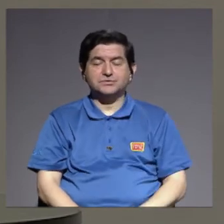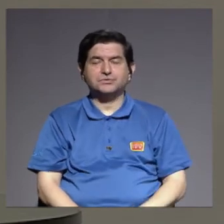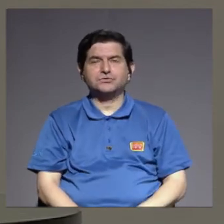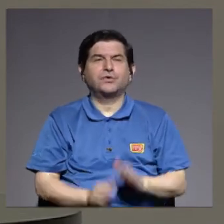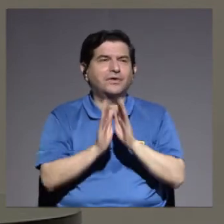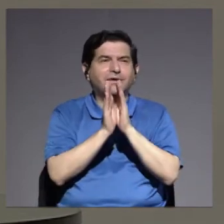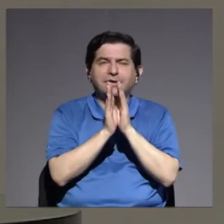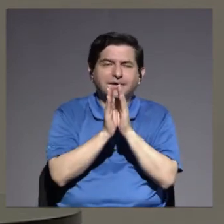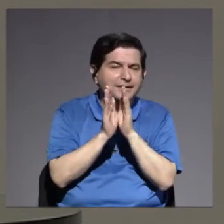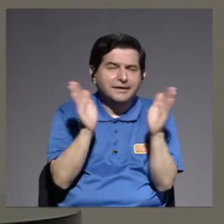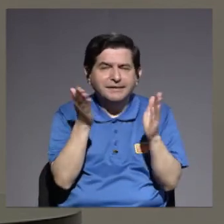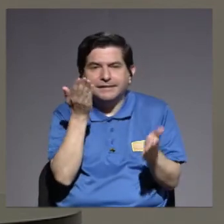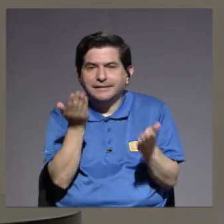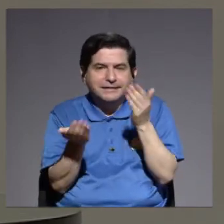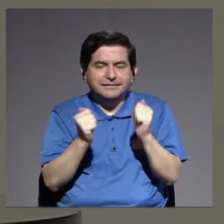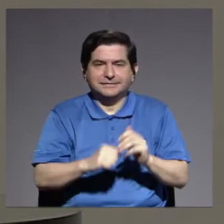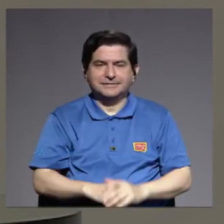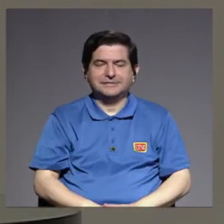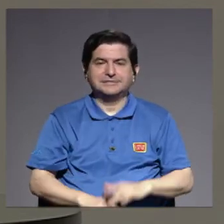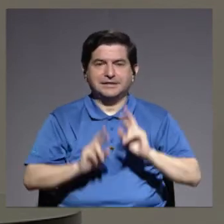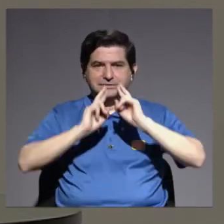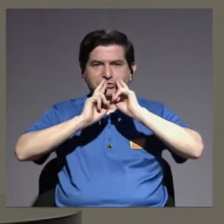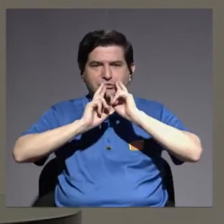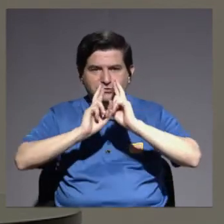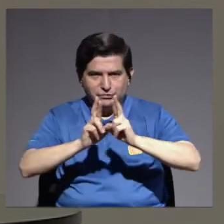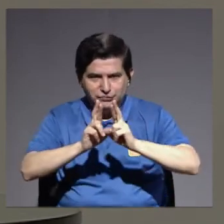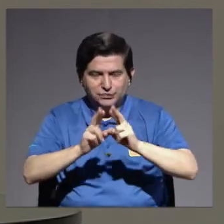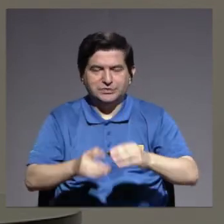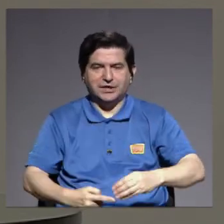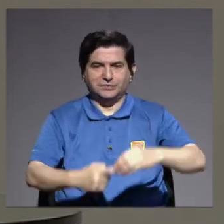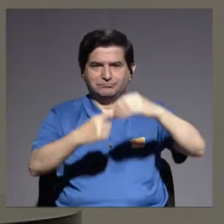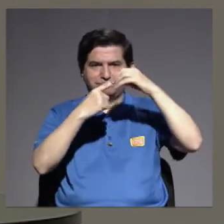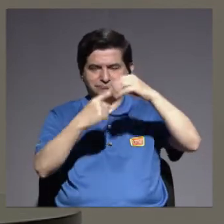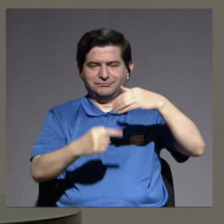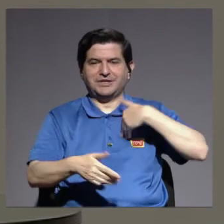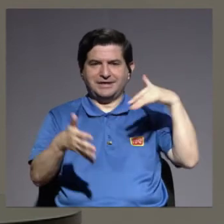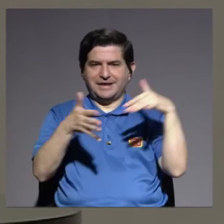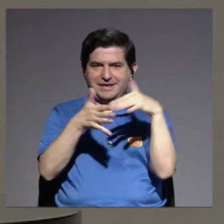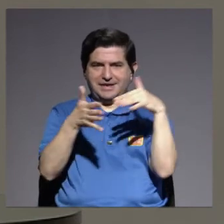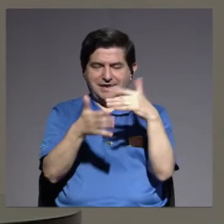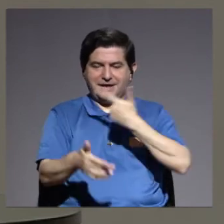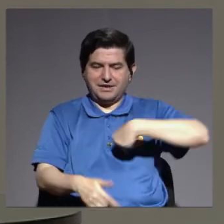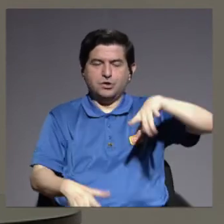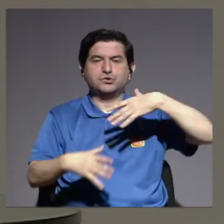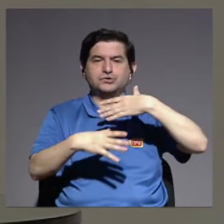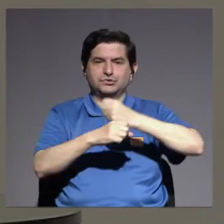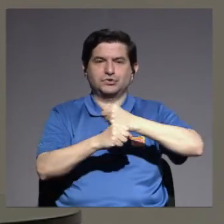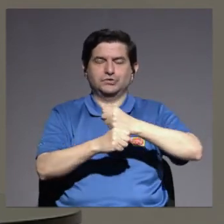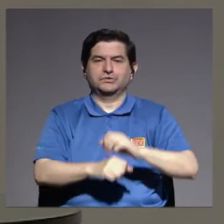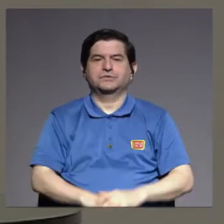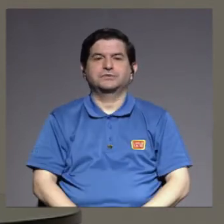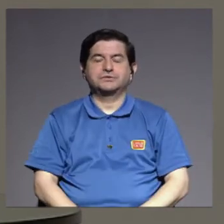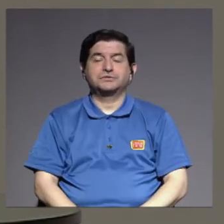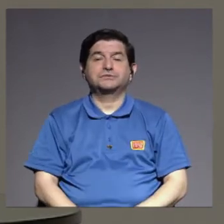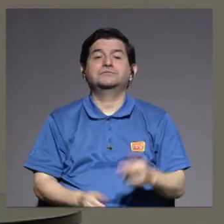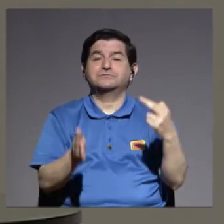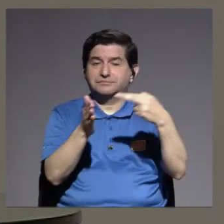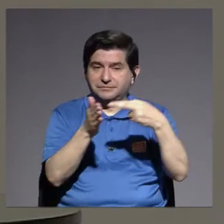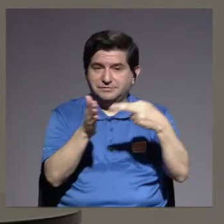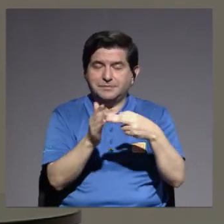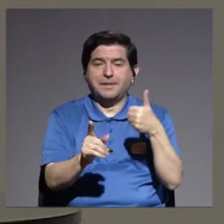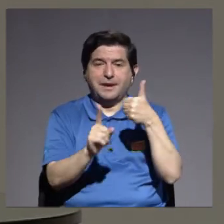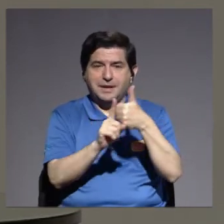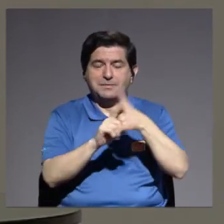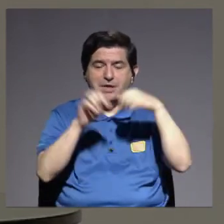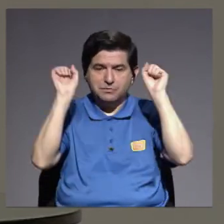rasgos los resultados principales del estudio que nosotros realizamos. Y les reitero que el mismo